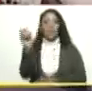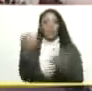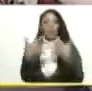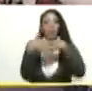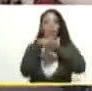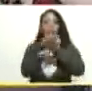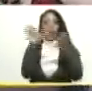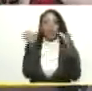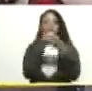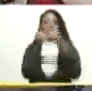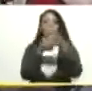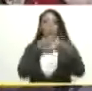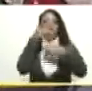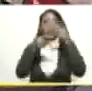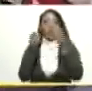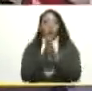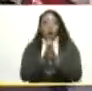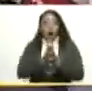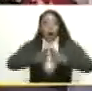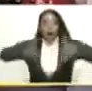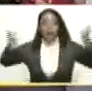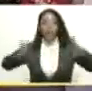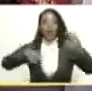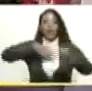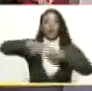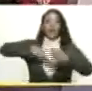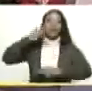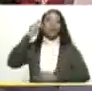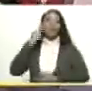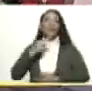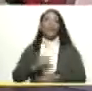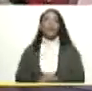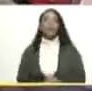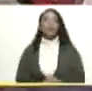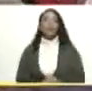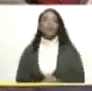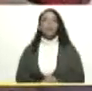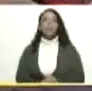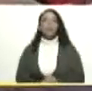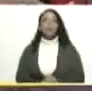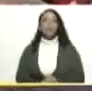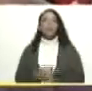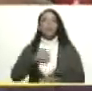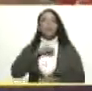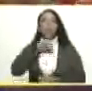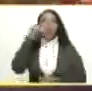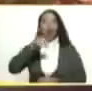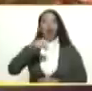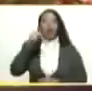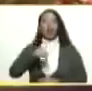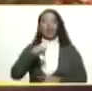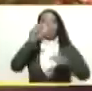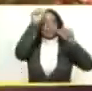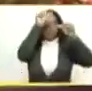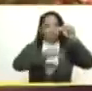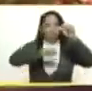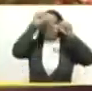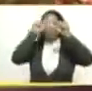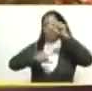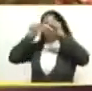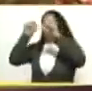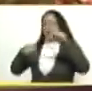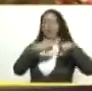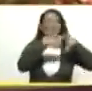integrantes del Buró Político Ampliado de la Revolución Bolivariana. Hemos estado revisando diversos